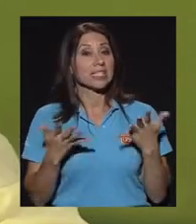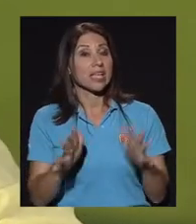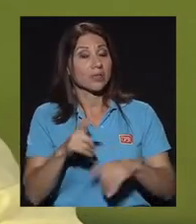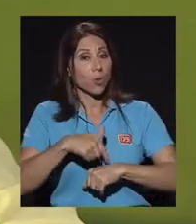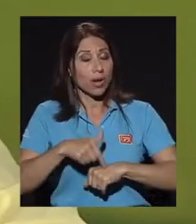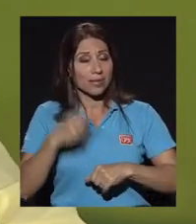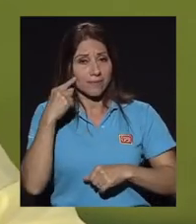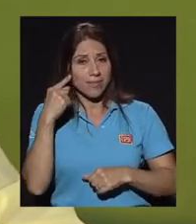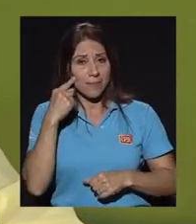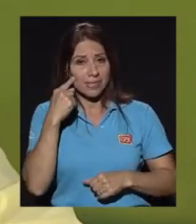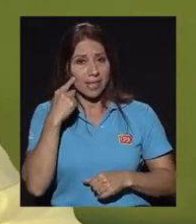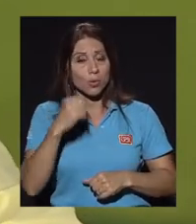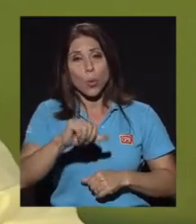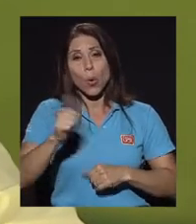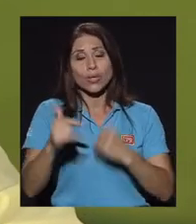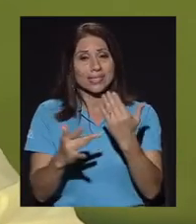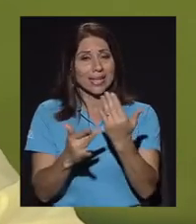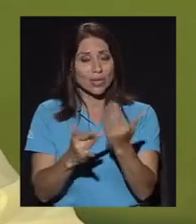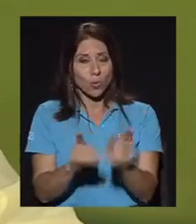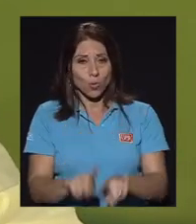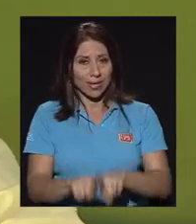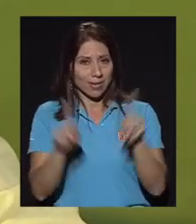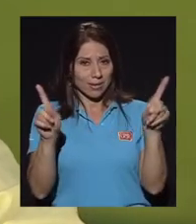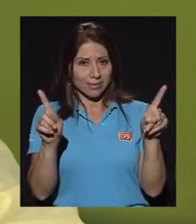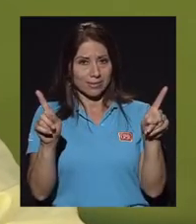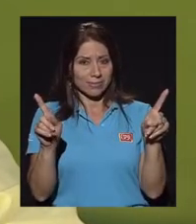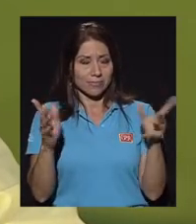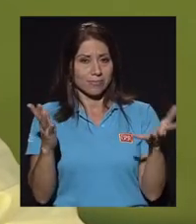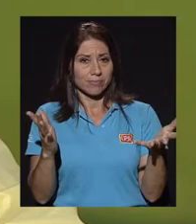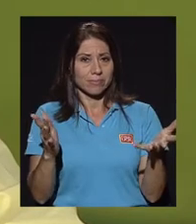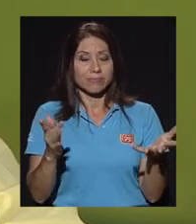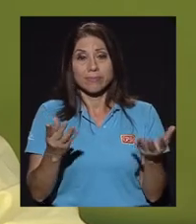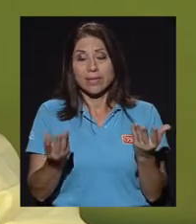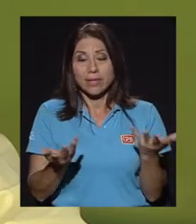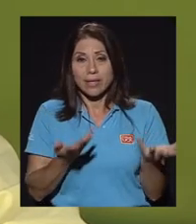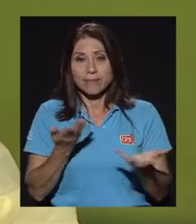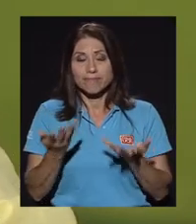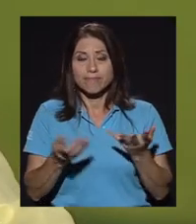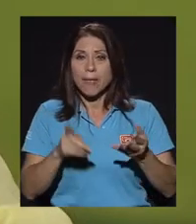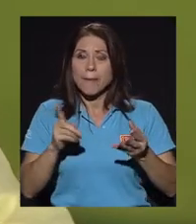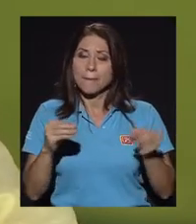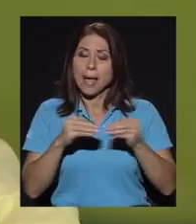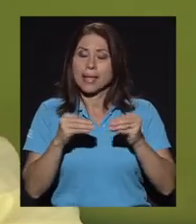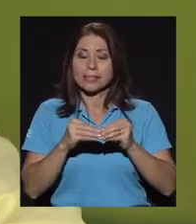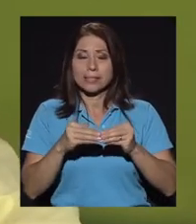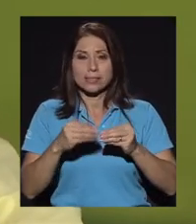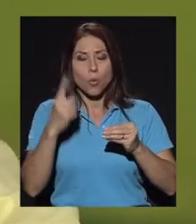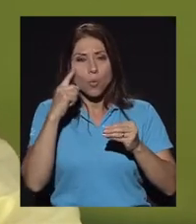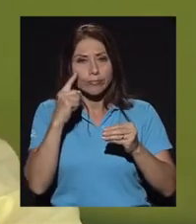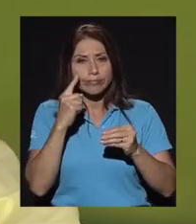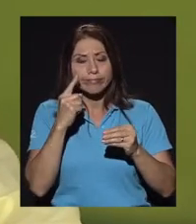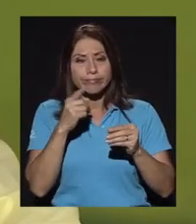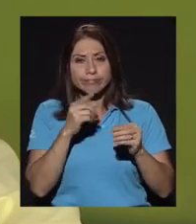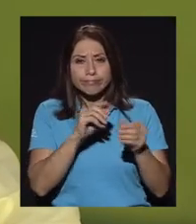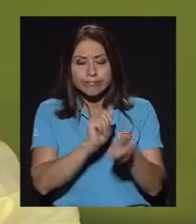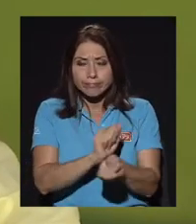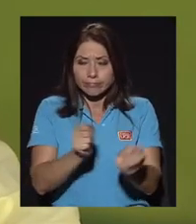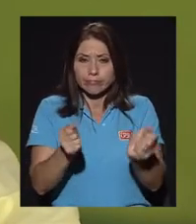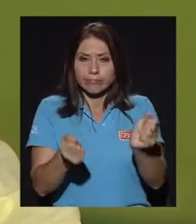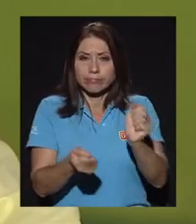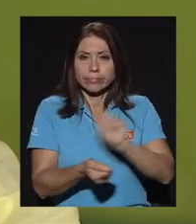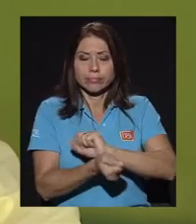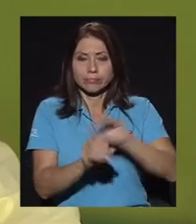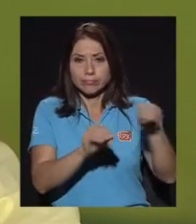Ya es hora de que se vaya pensando en otras tecnologías, ir moviéndonos más hacia otras técnicas